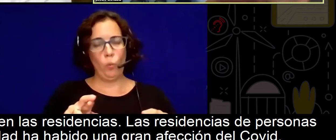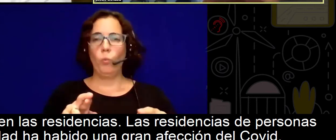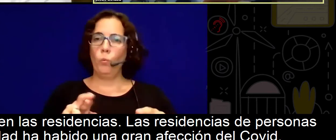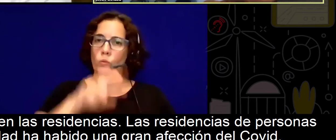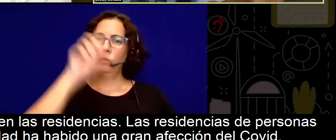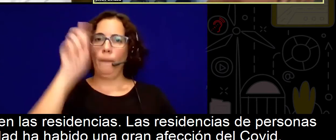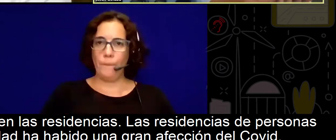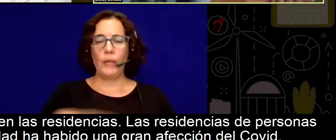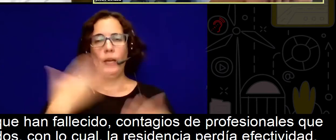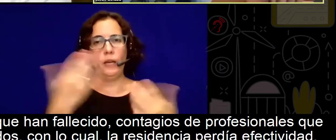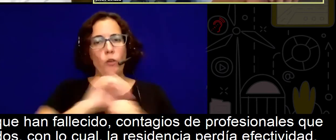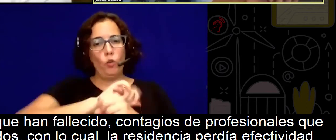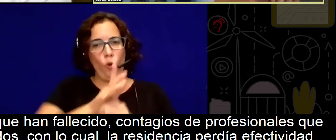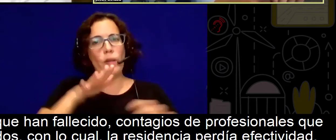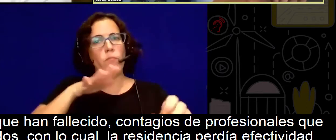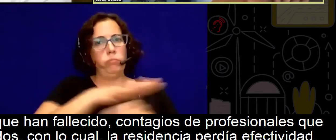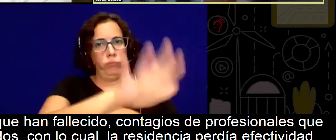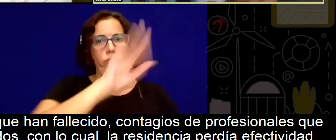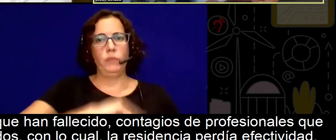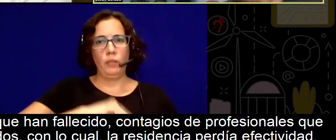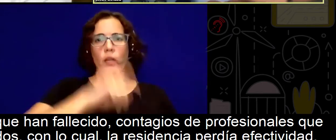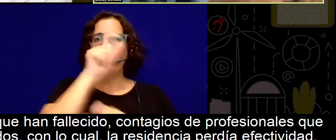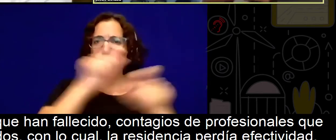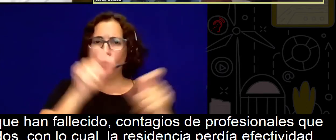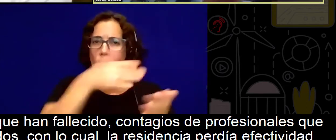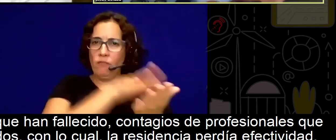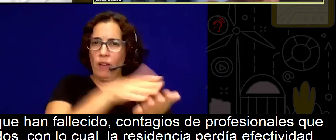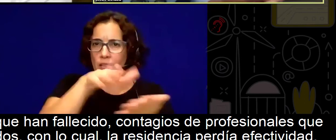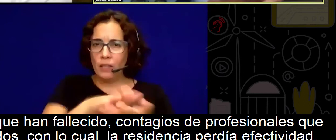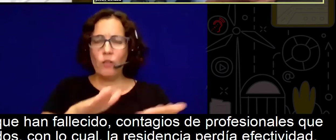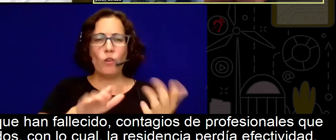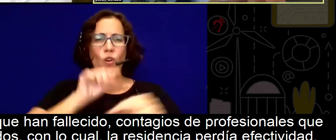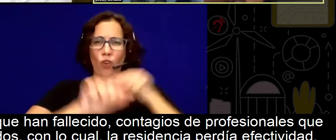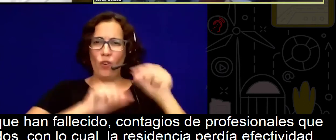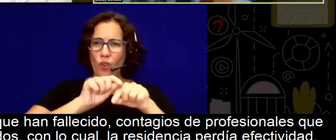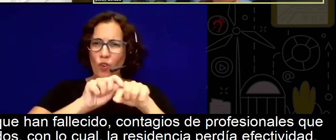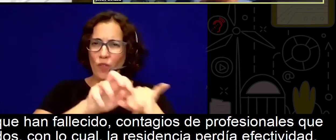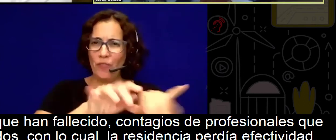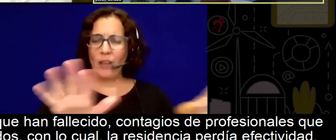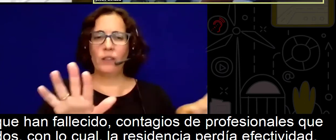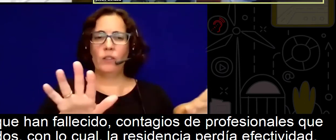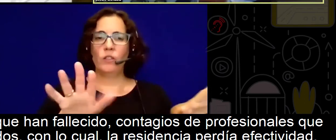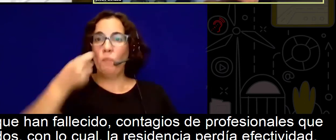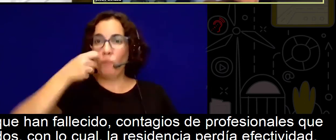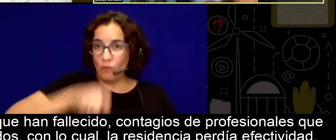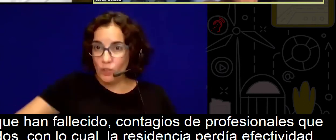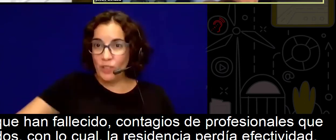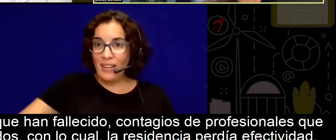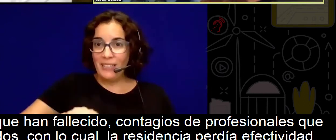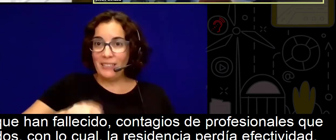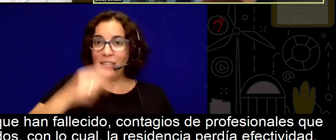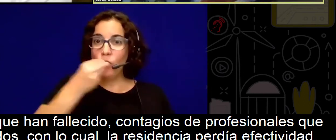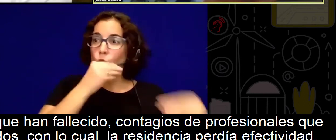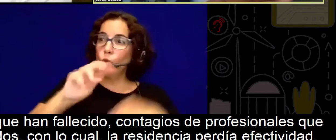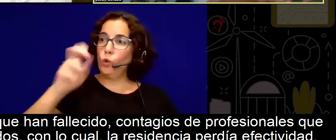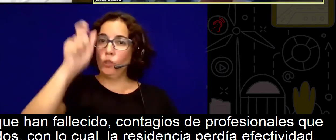también del COVID, ¿no? Ha habido personas que han fallecido, ha habido muchos contagios de profesionales que luego no han sido sustituidos y reponerles era